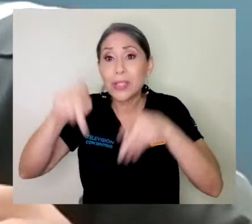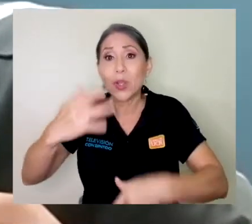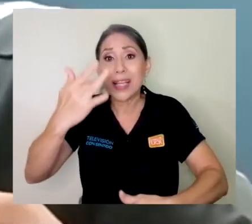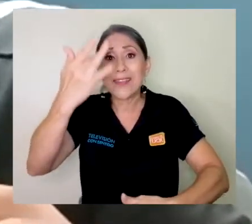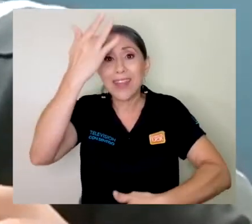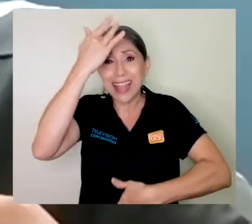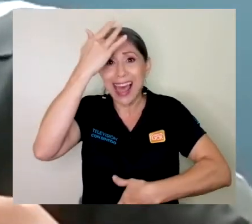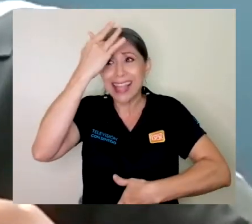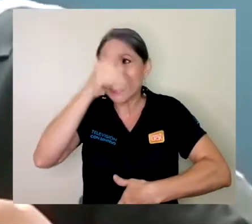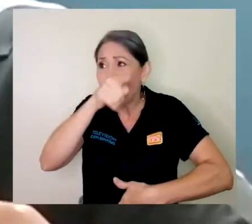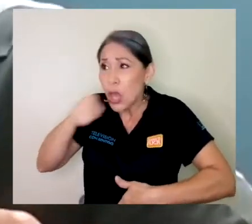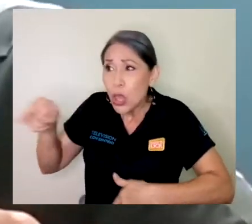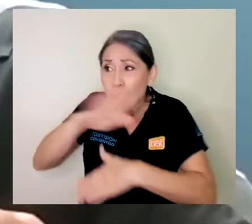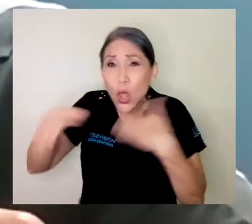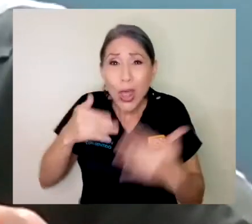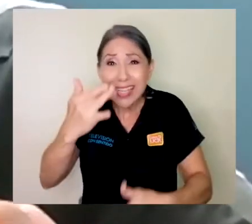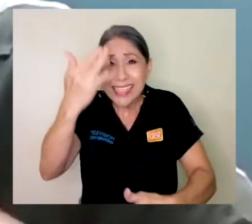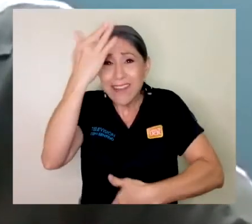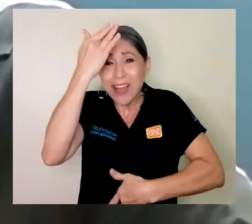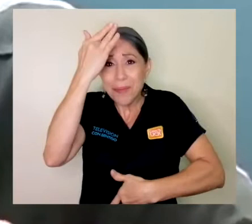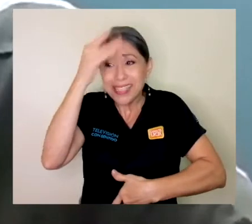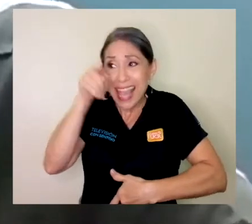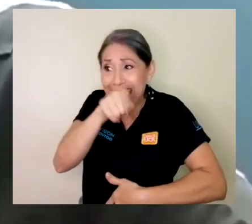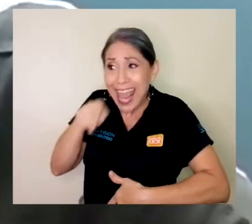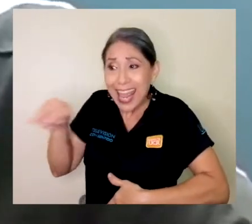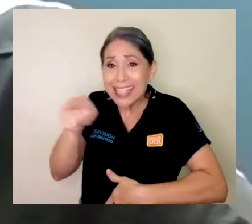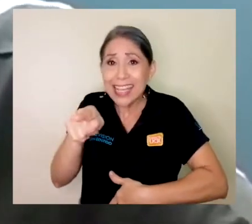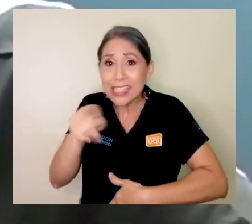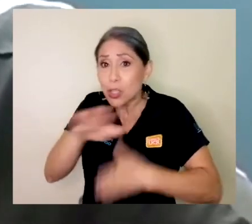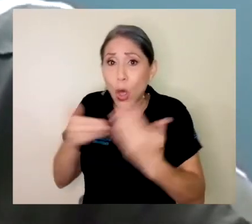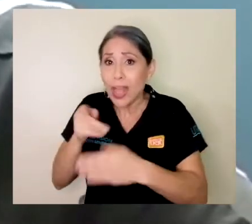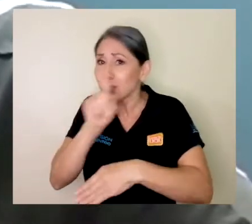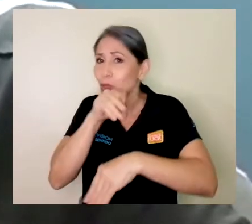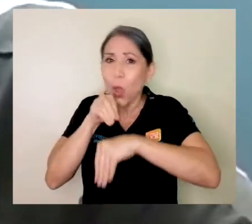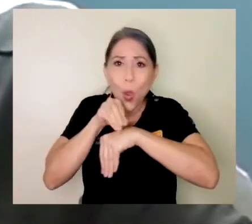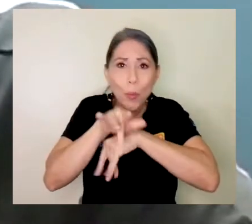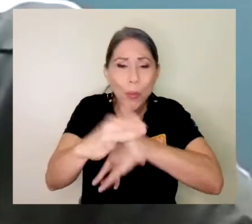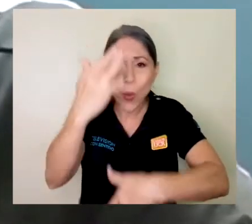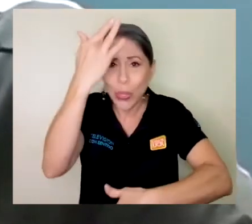infectadas no contagian a la gente. Son solo un 10 o un 20.